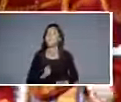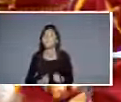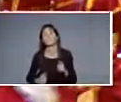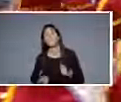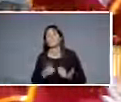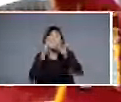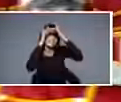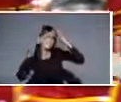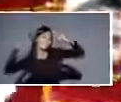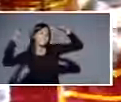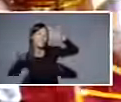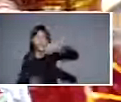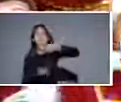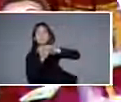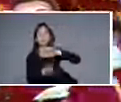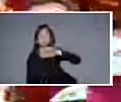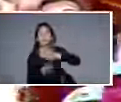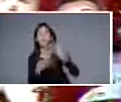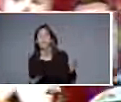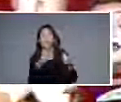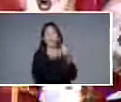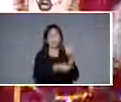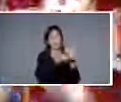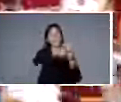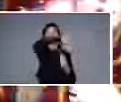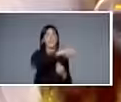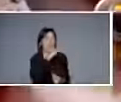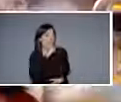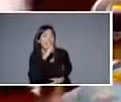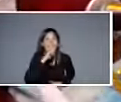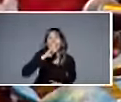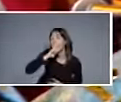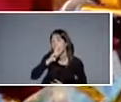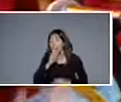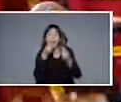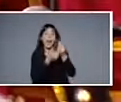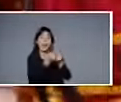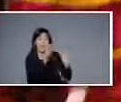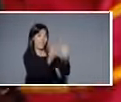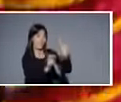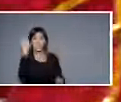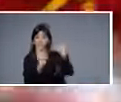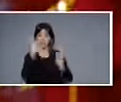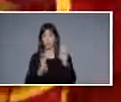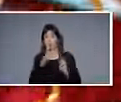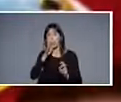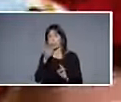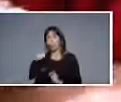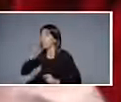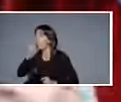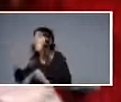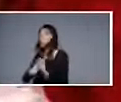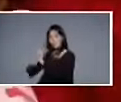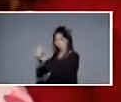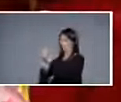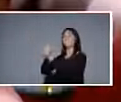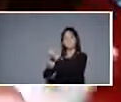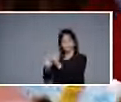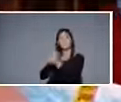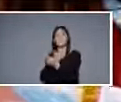Mis ilusiones, que las palmas sientan celos y vuelvan los canariones. Culo veo, puro cielo, se